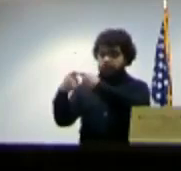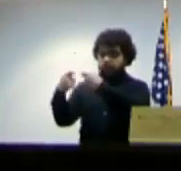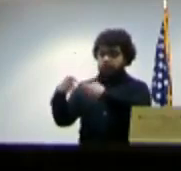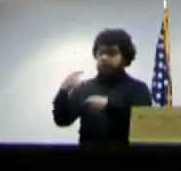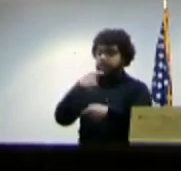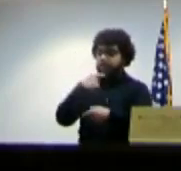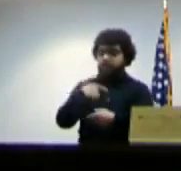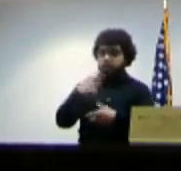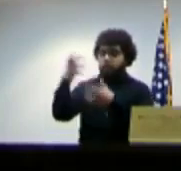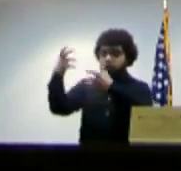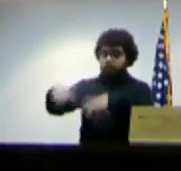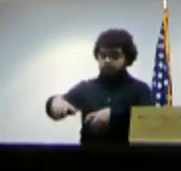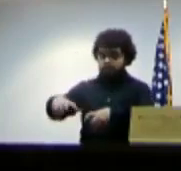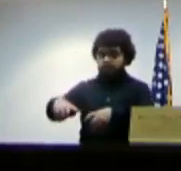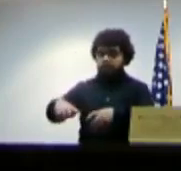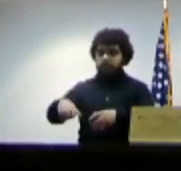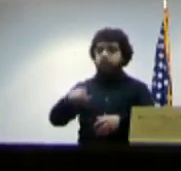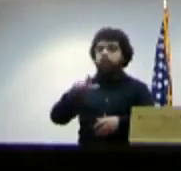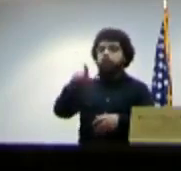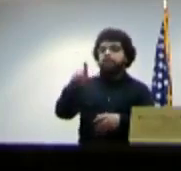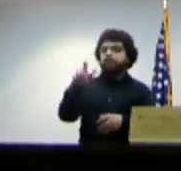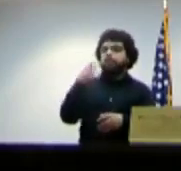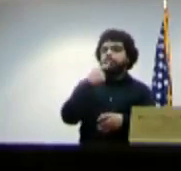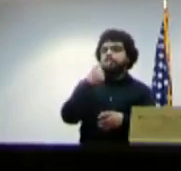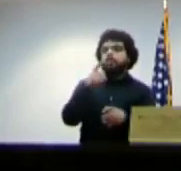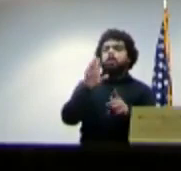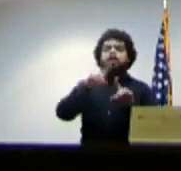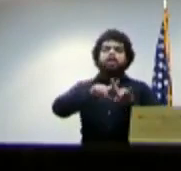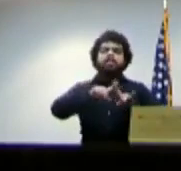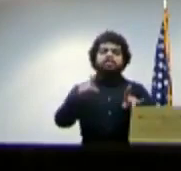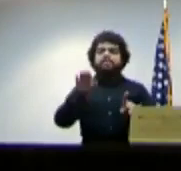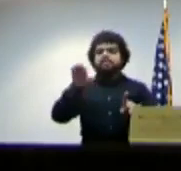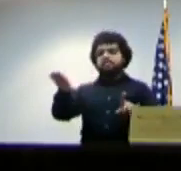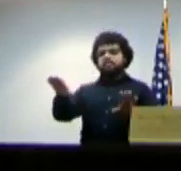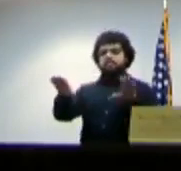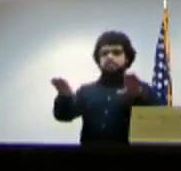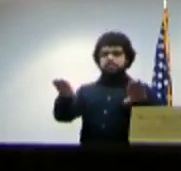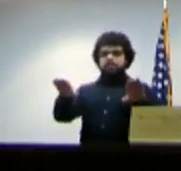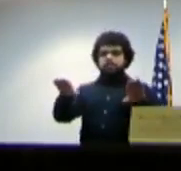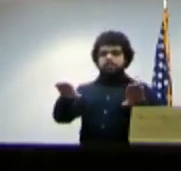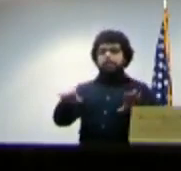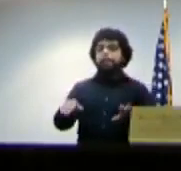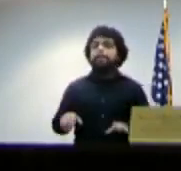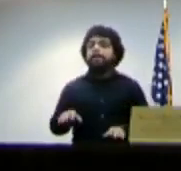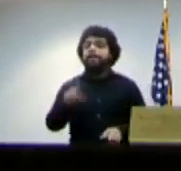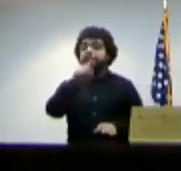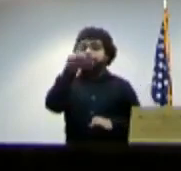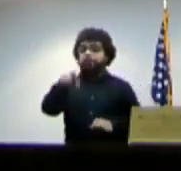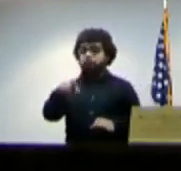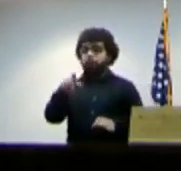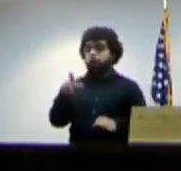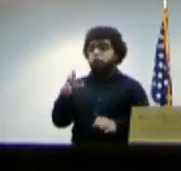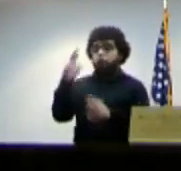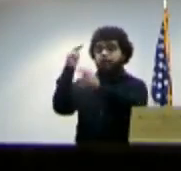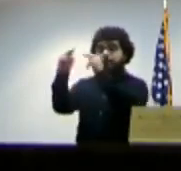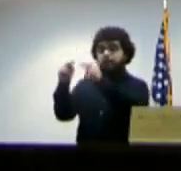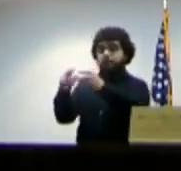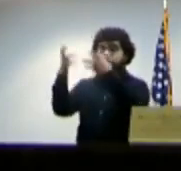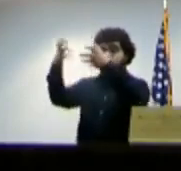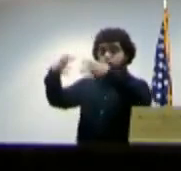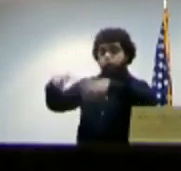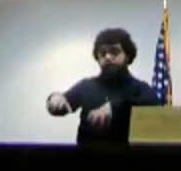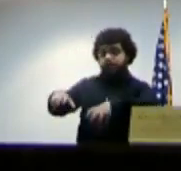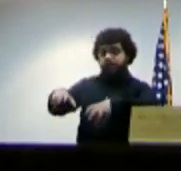hizo una distinción. Le pregunto si esos proyectos que el negociado no quiere que se hagan es por falta